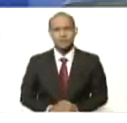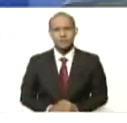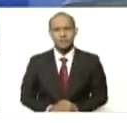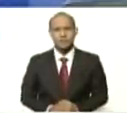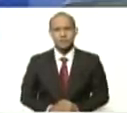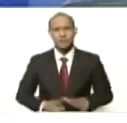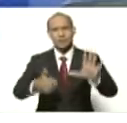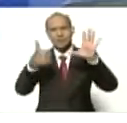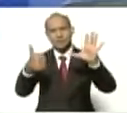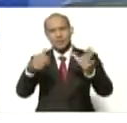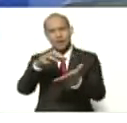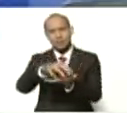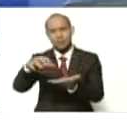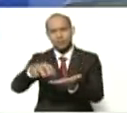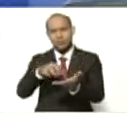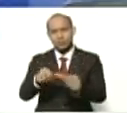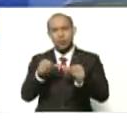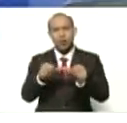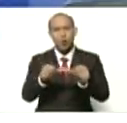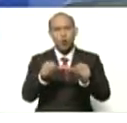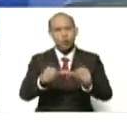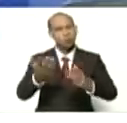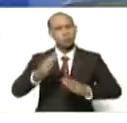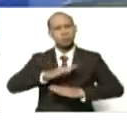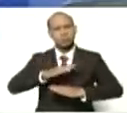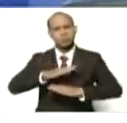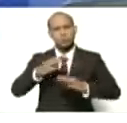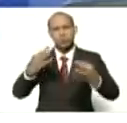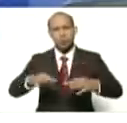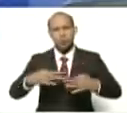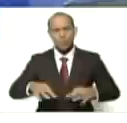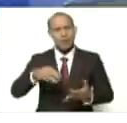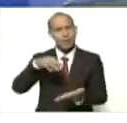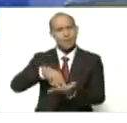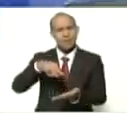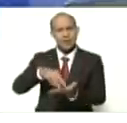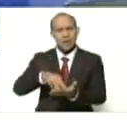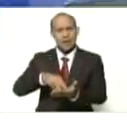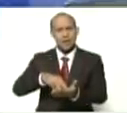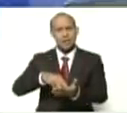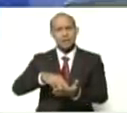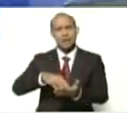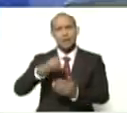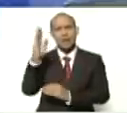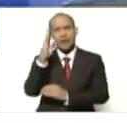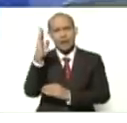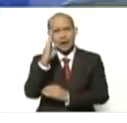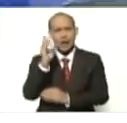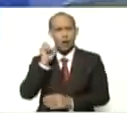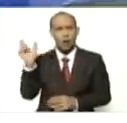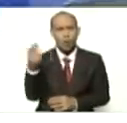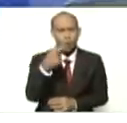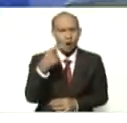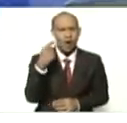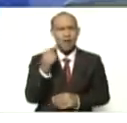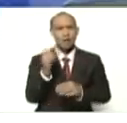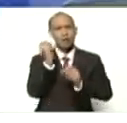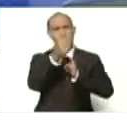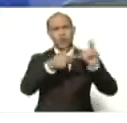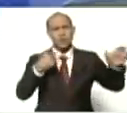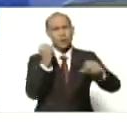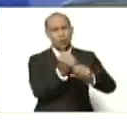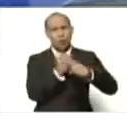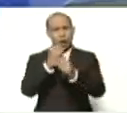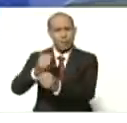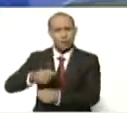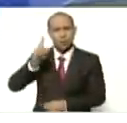seis entidades se mantuvieron estables miranda lara guárico delta amacuro barinas y la razón